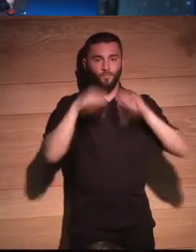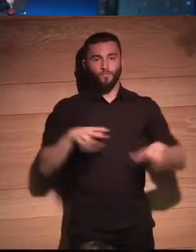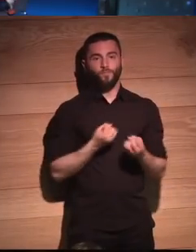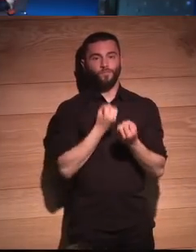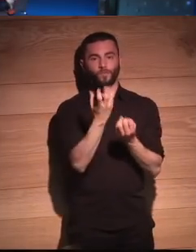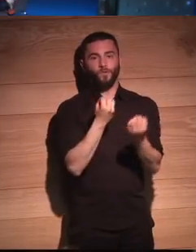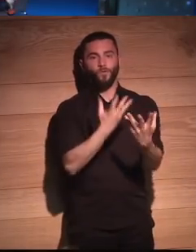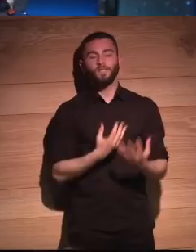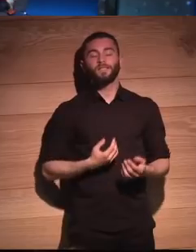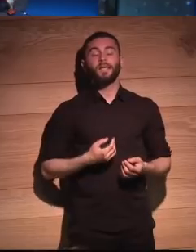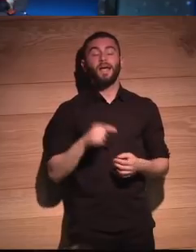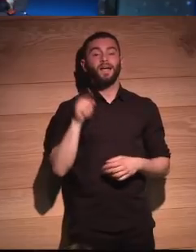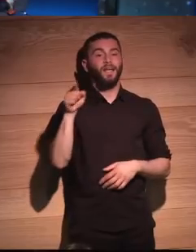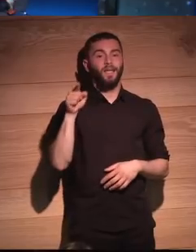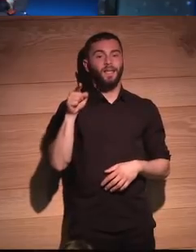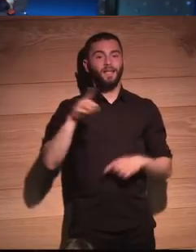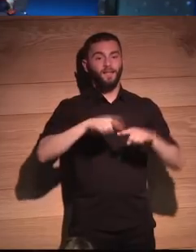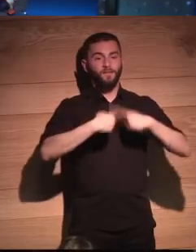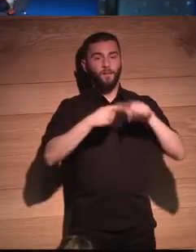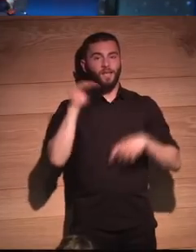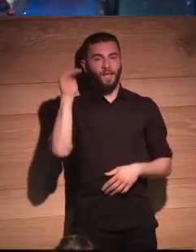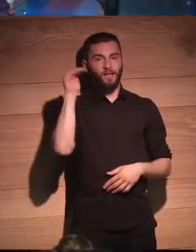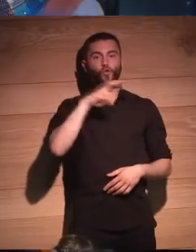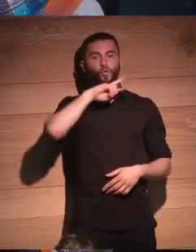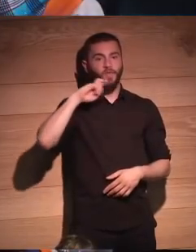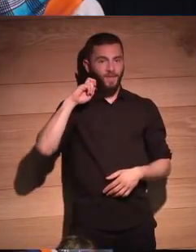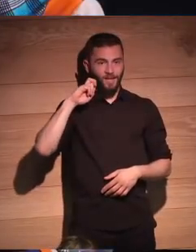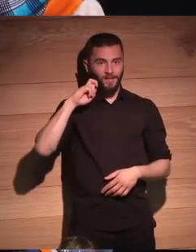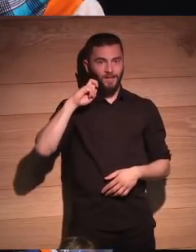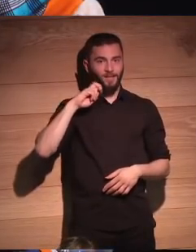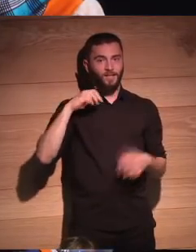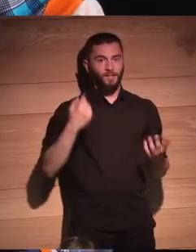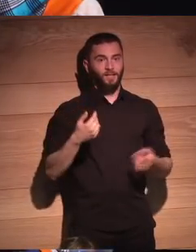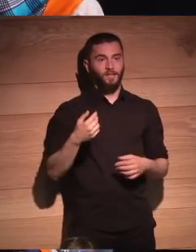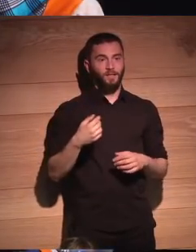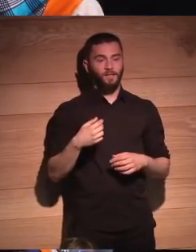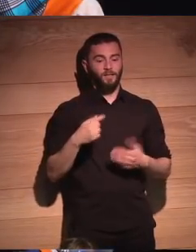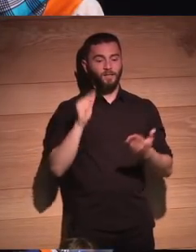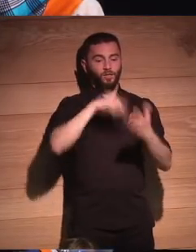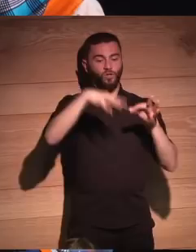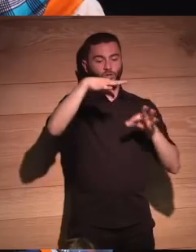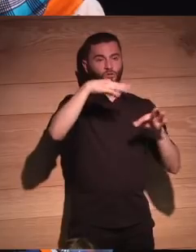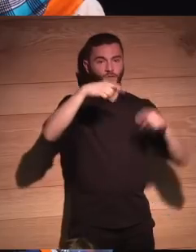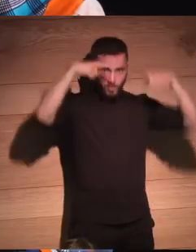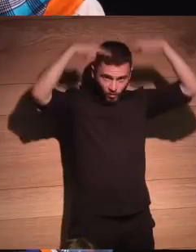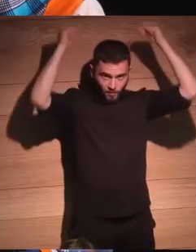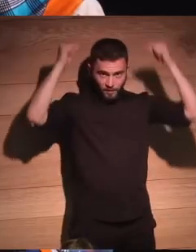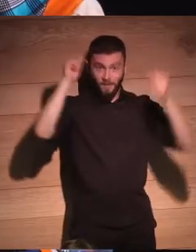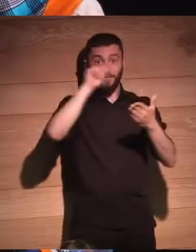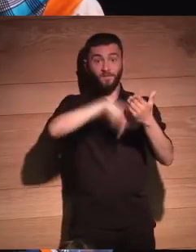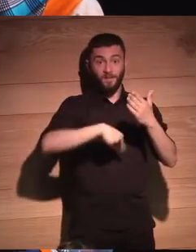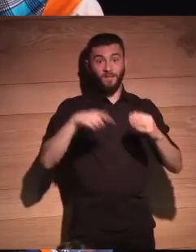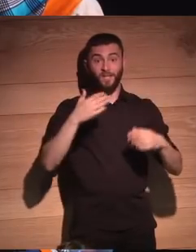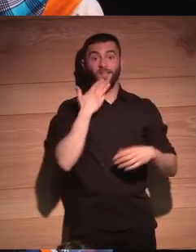él era de familia inmigrante, judía, y cuando él llega a firmar el contrato de Batman, él ya era mayor de edad, ya pasaba